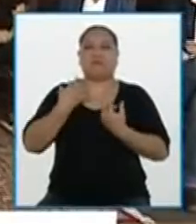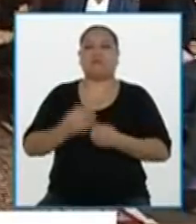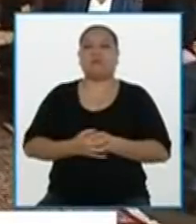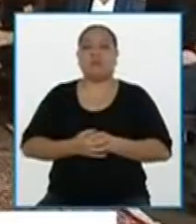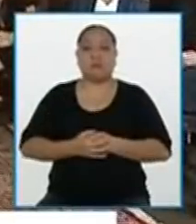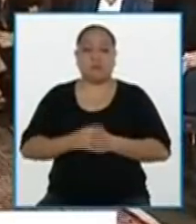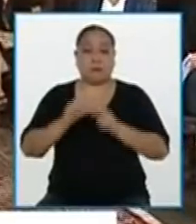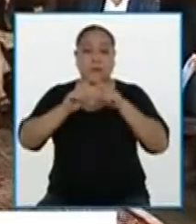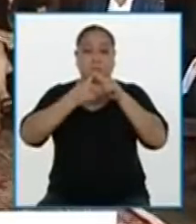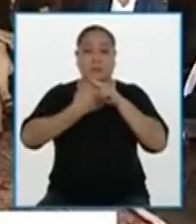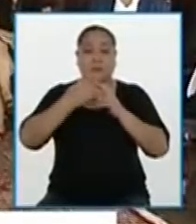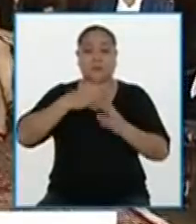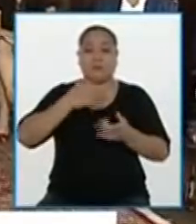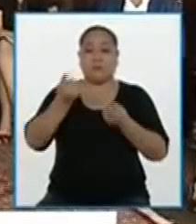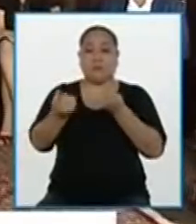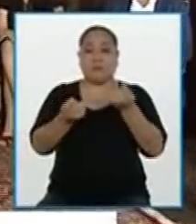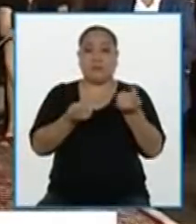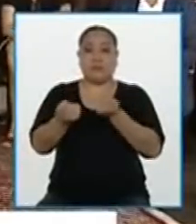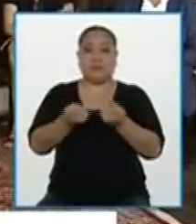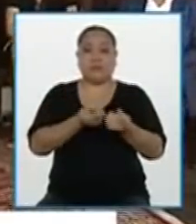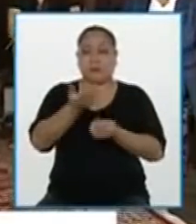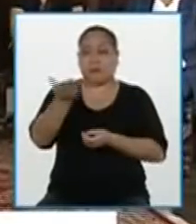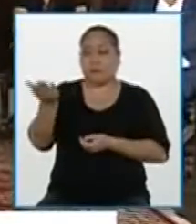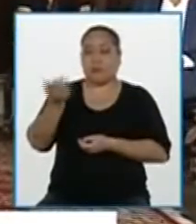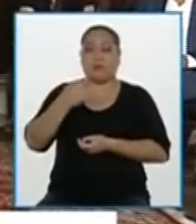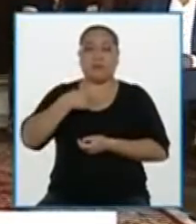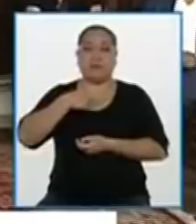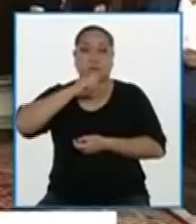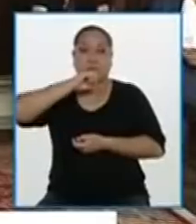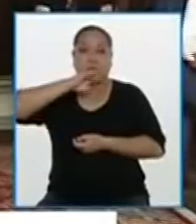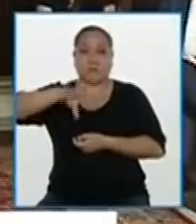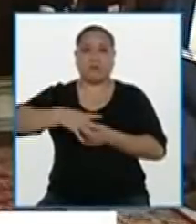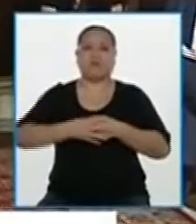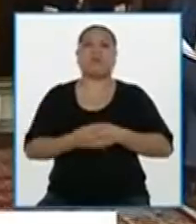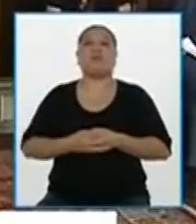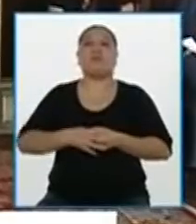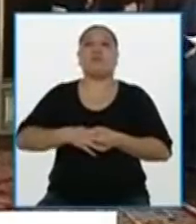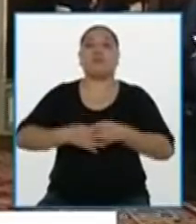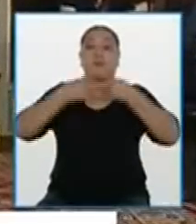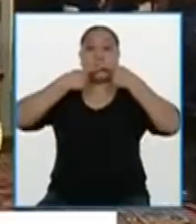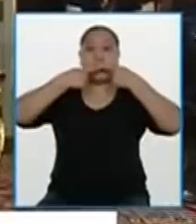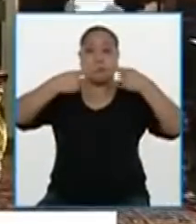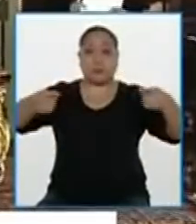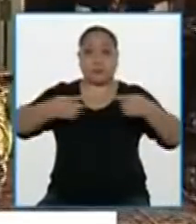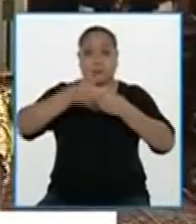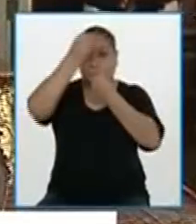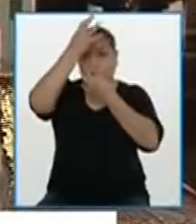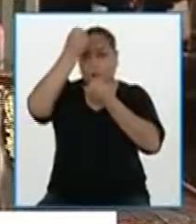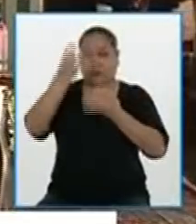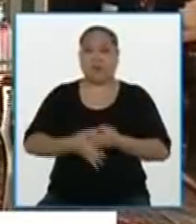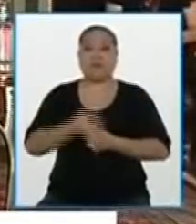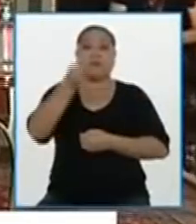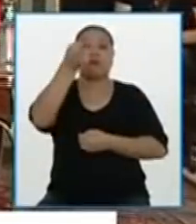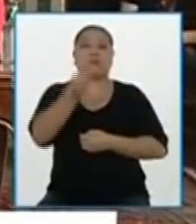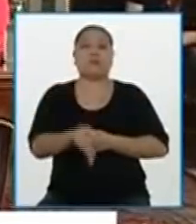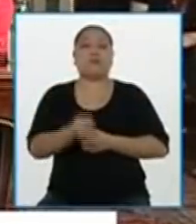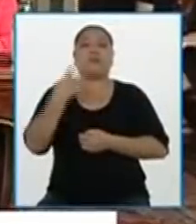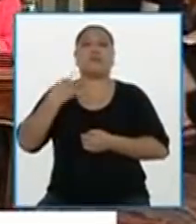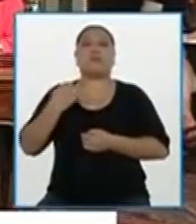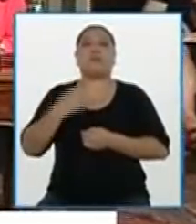la mitad de los restaurantes, ¿no? Les va a impedir tener el turno de noche, ¿no? Y cumplir con el horario de cena, ¿no? Probablemente se queden